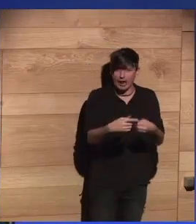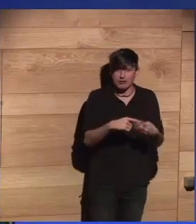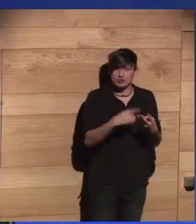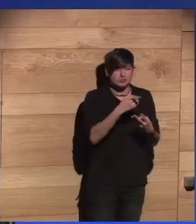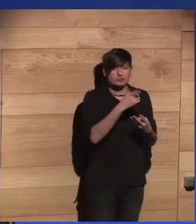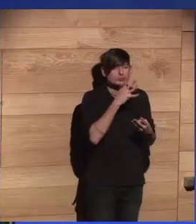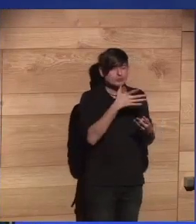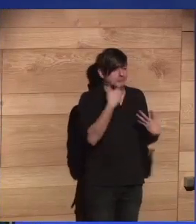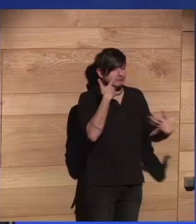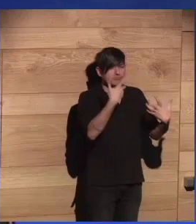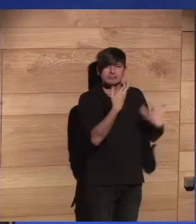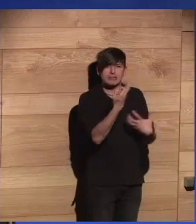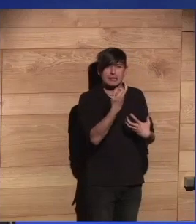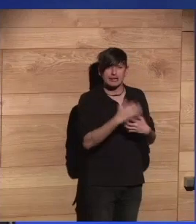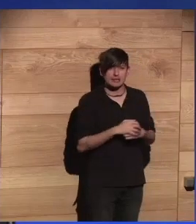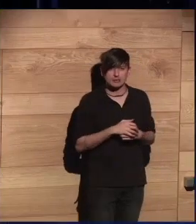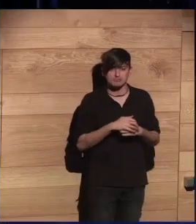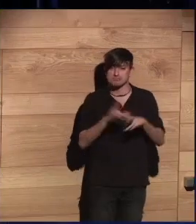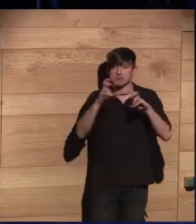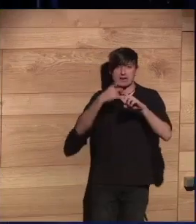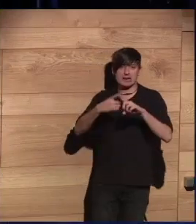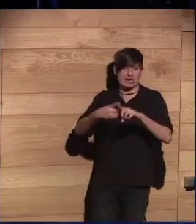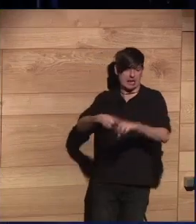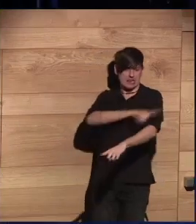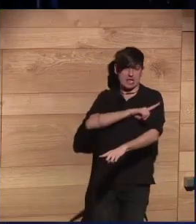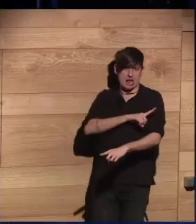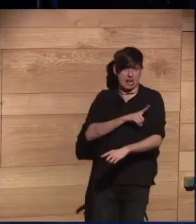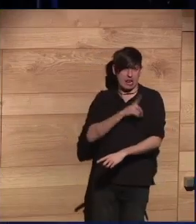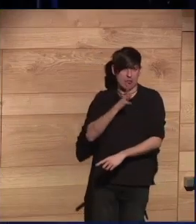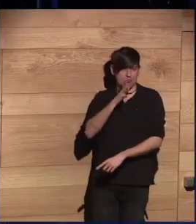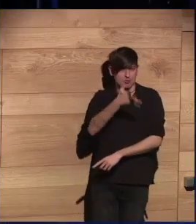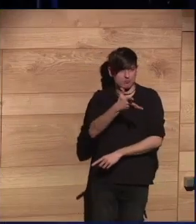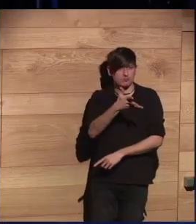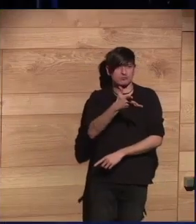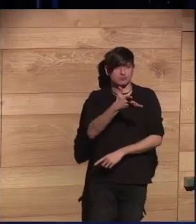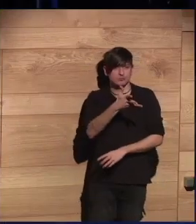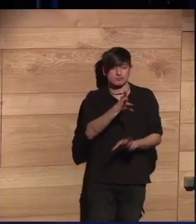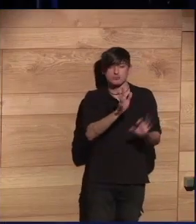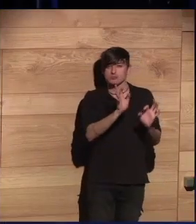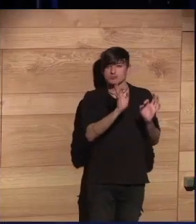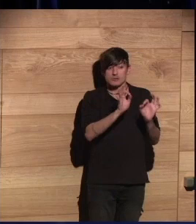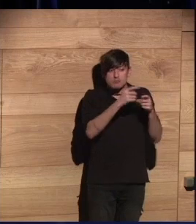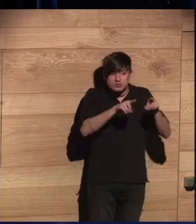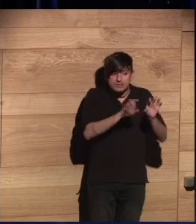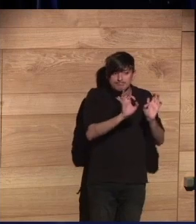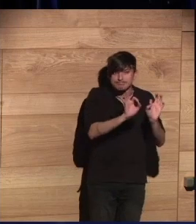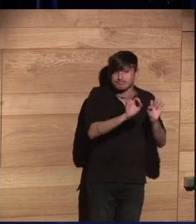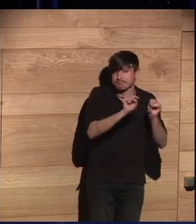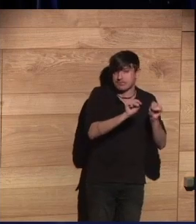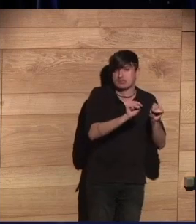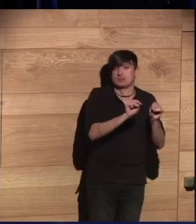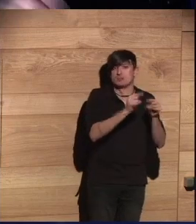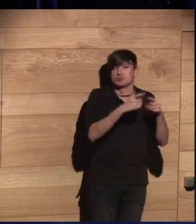lo que te llamó la atención? Es sobre todo la radicalidad, precisamente, porque, bueno, esta música en concreto,